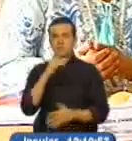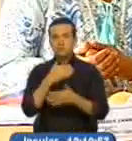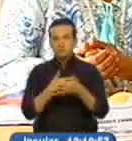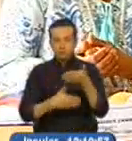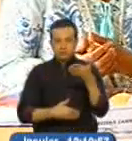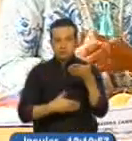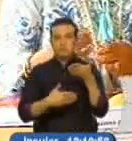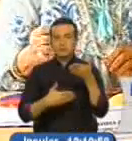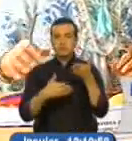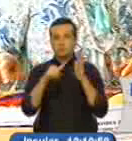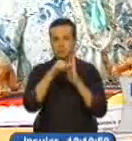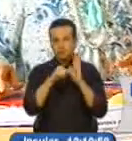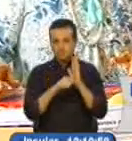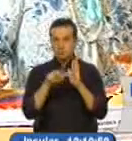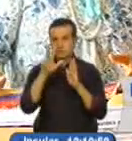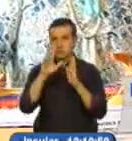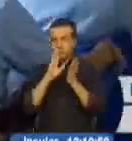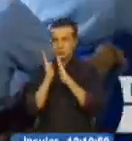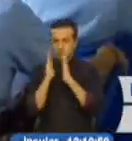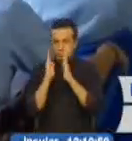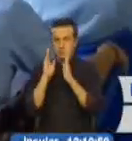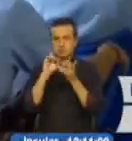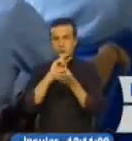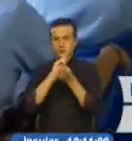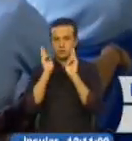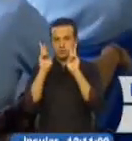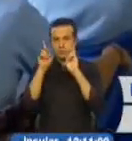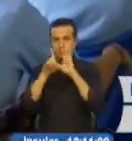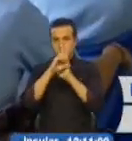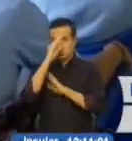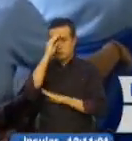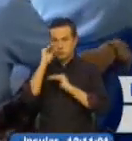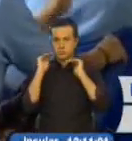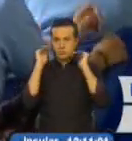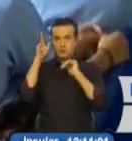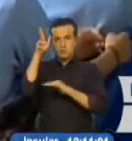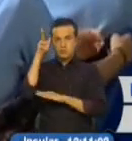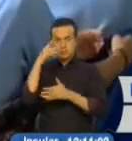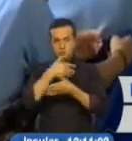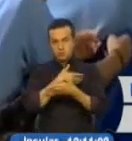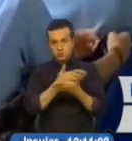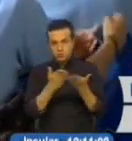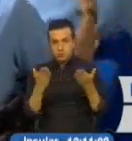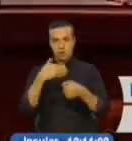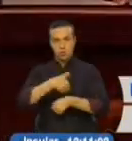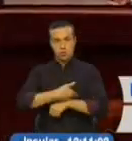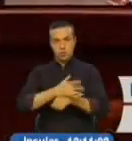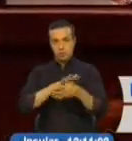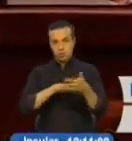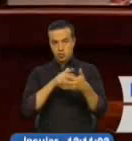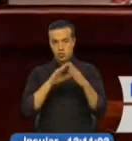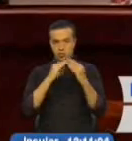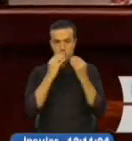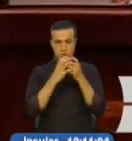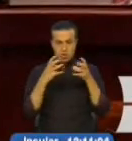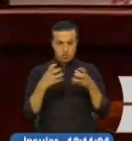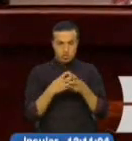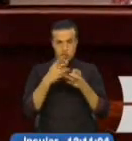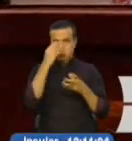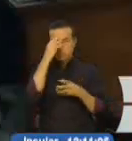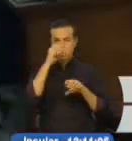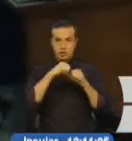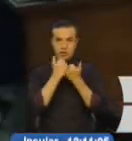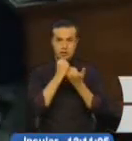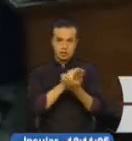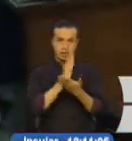3 transitorias que plantea para la reforma a la Ley de Educación la Red de Maestros. La jornada en conjunto con la Comisión de Educación de la